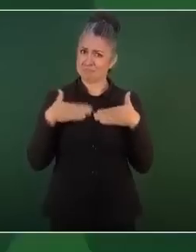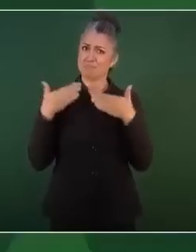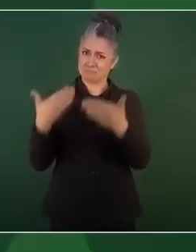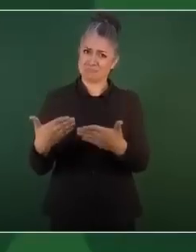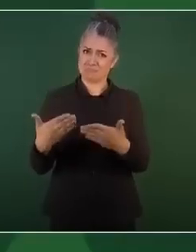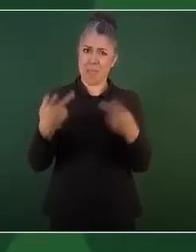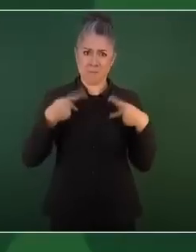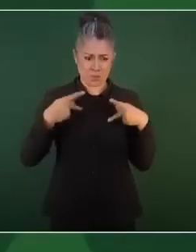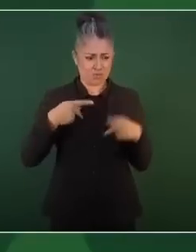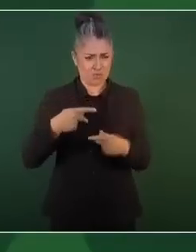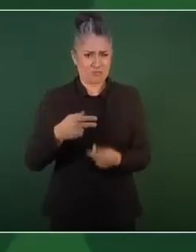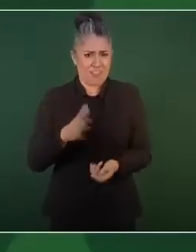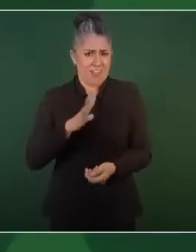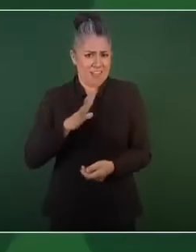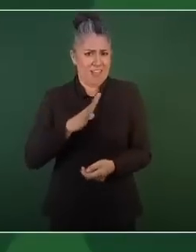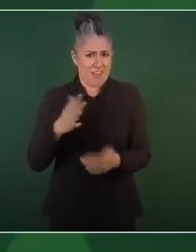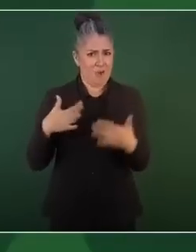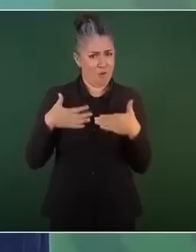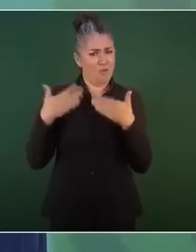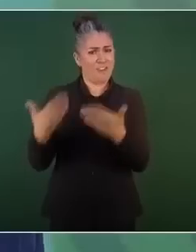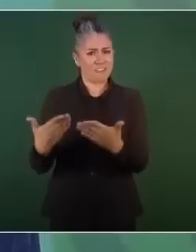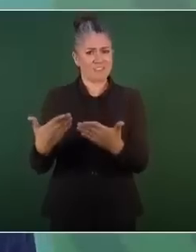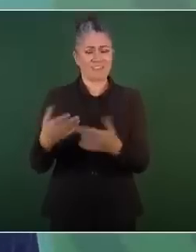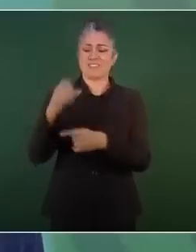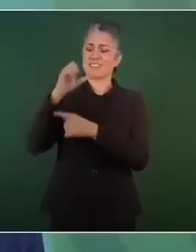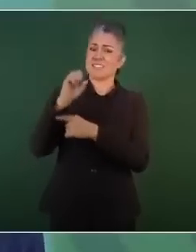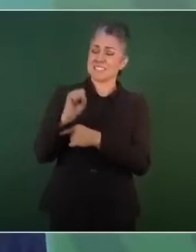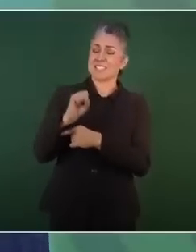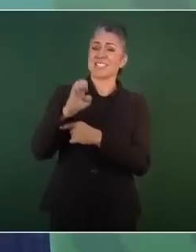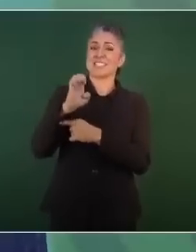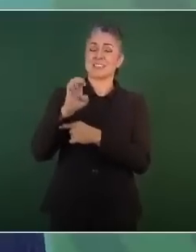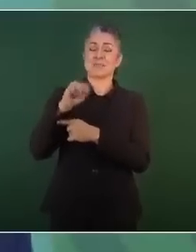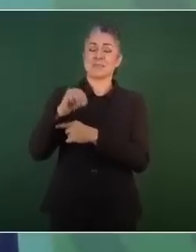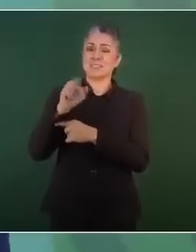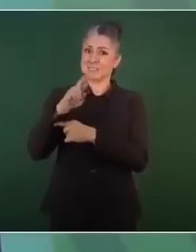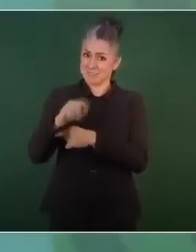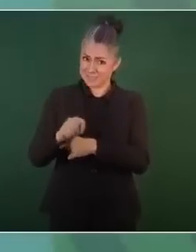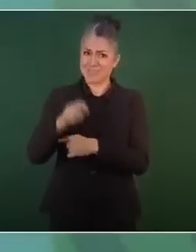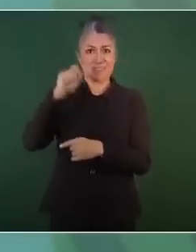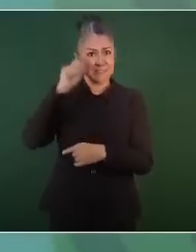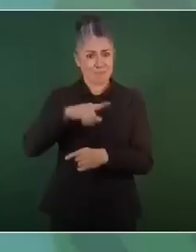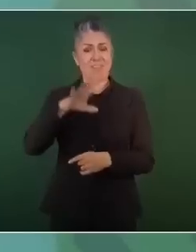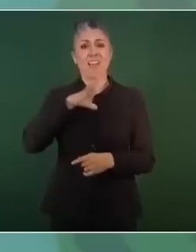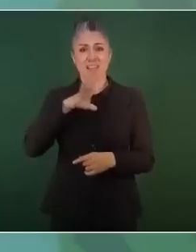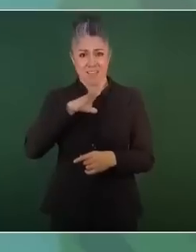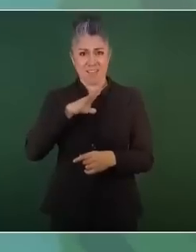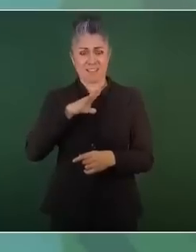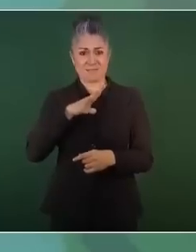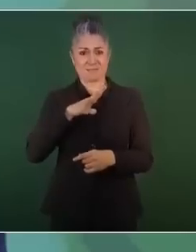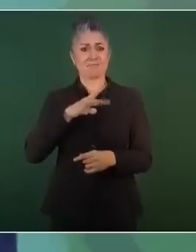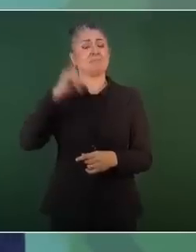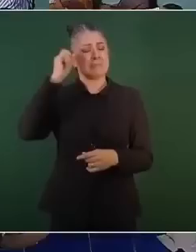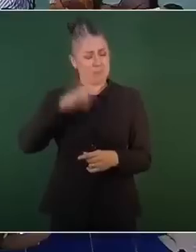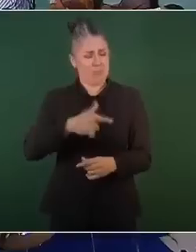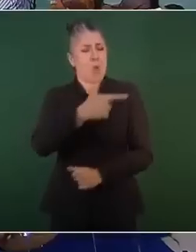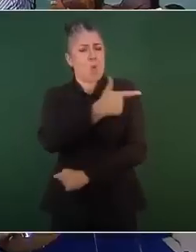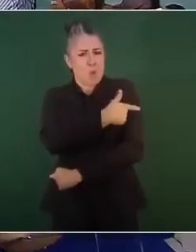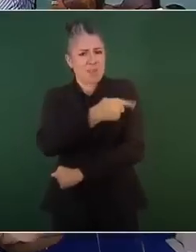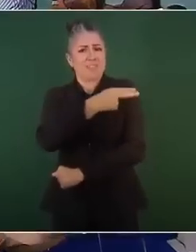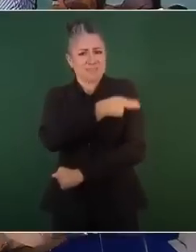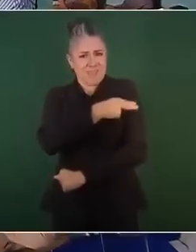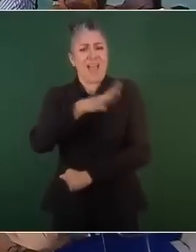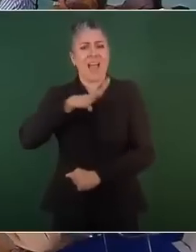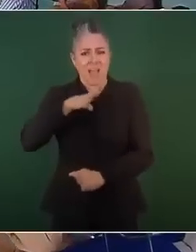confianza a la Secretaría de Marina y le tiene confianza a la Guardia Nacional.